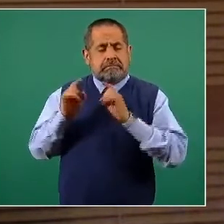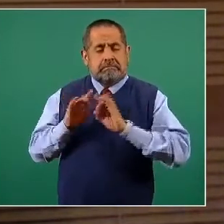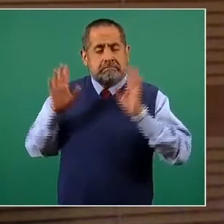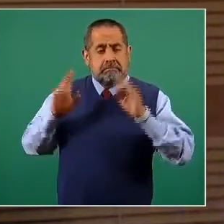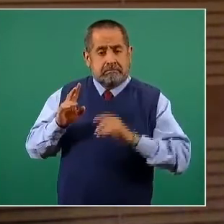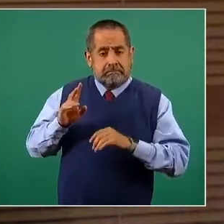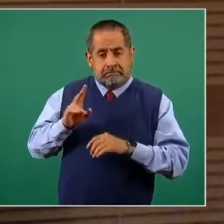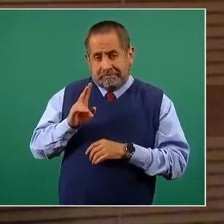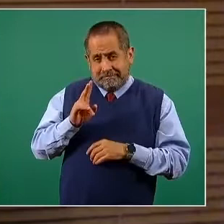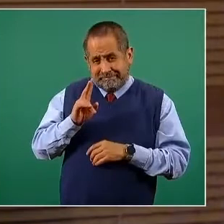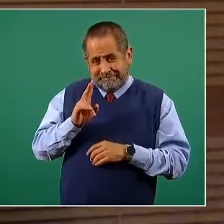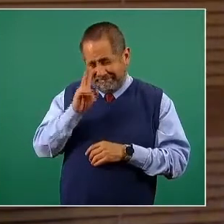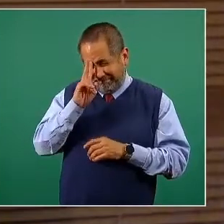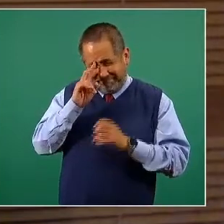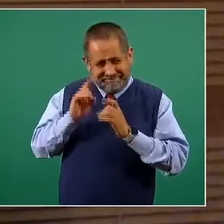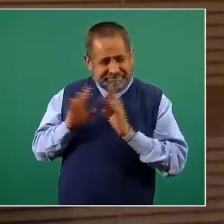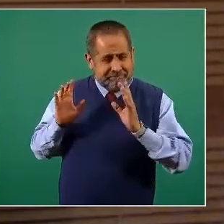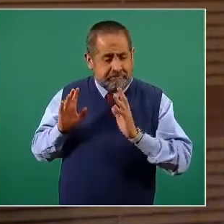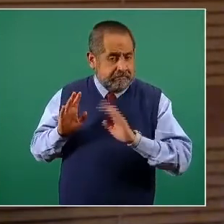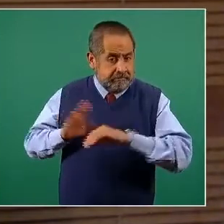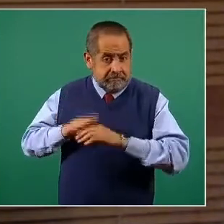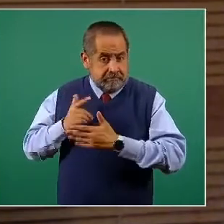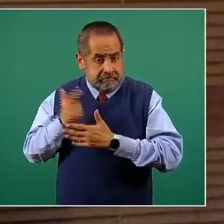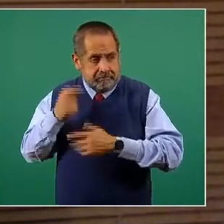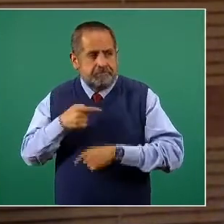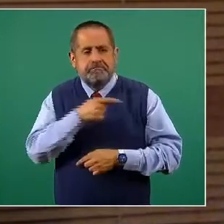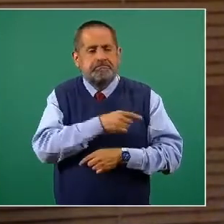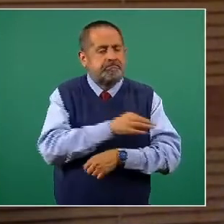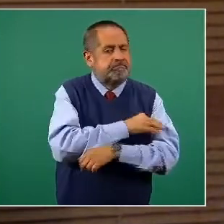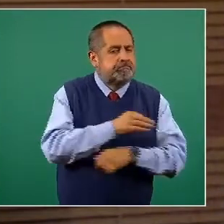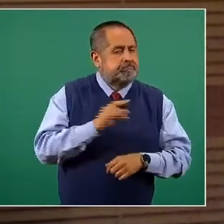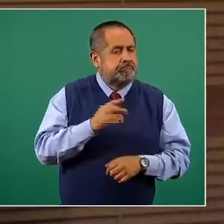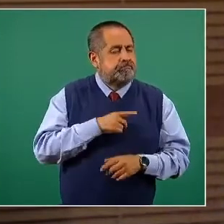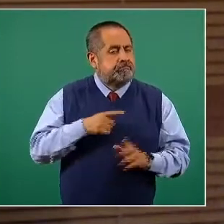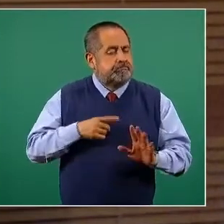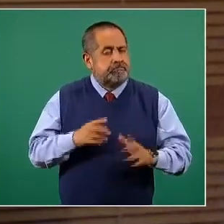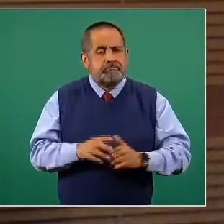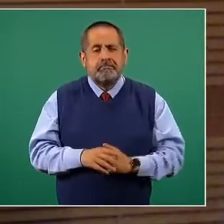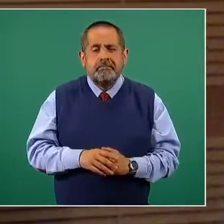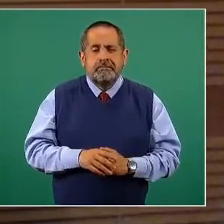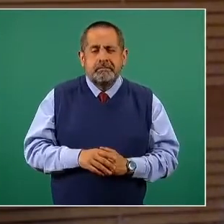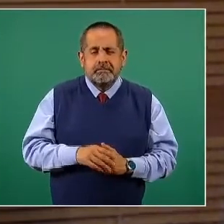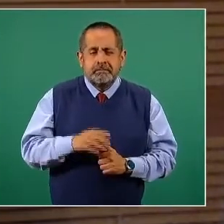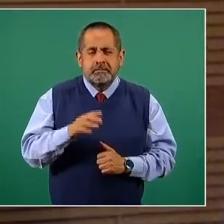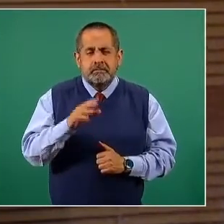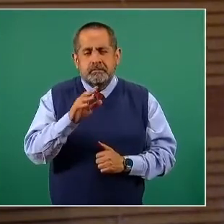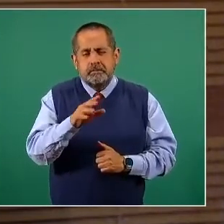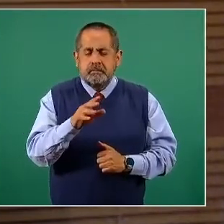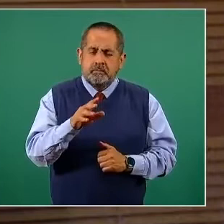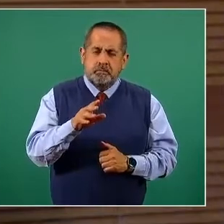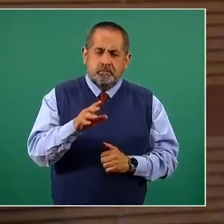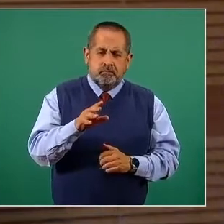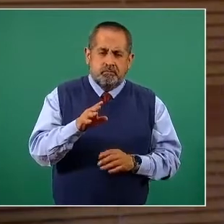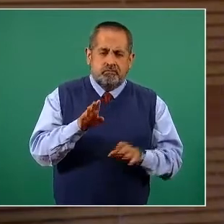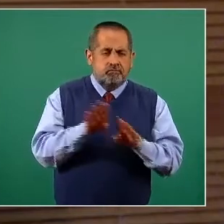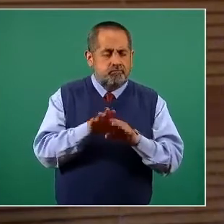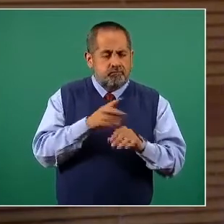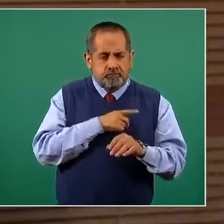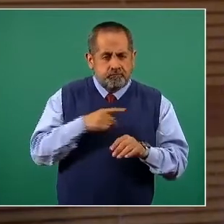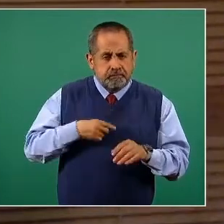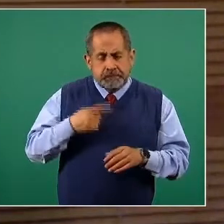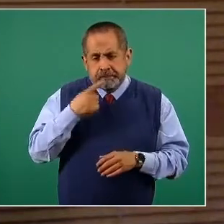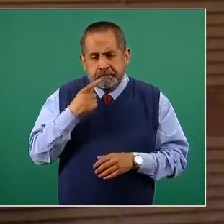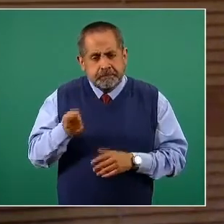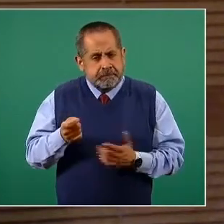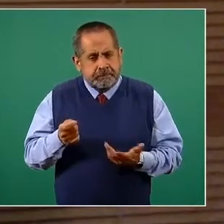sean graves, porque lo que se está indicando es la necesidad de tener una observación estrecha.